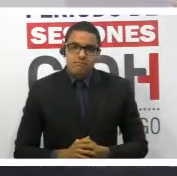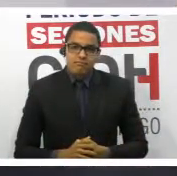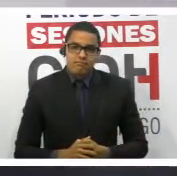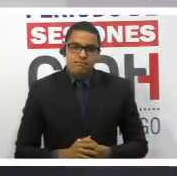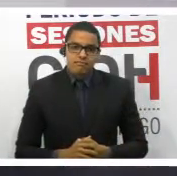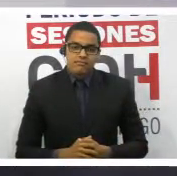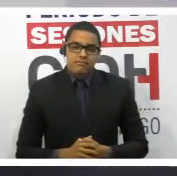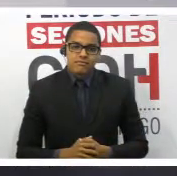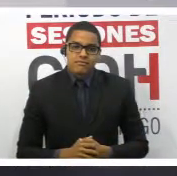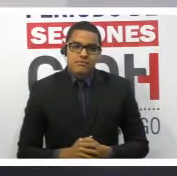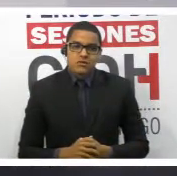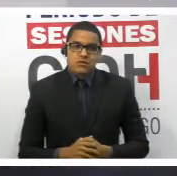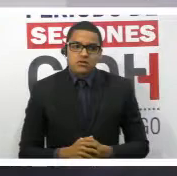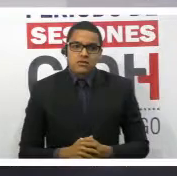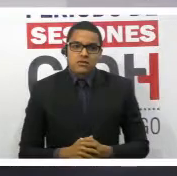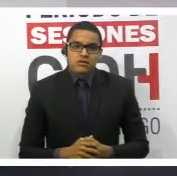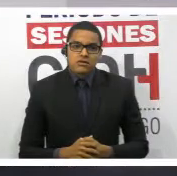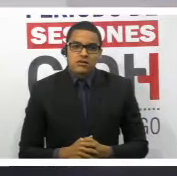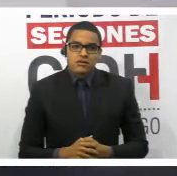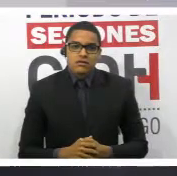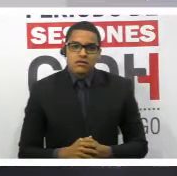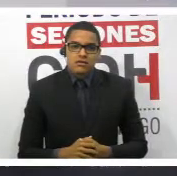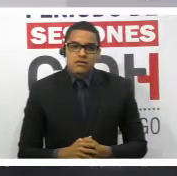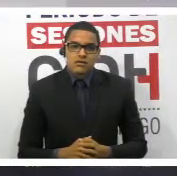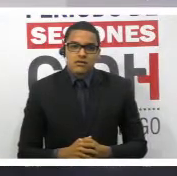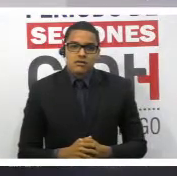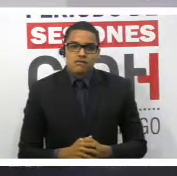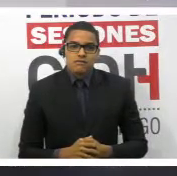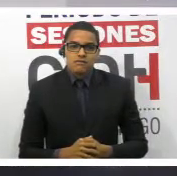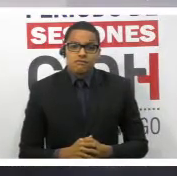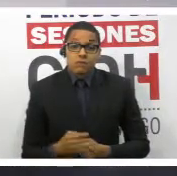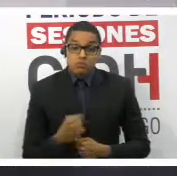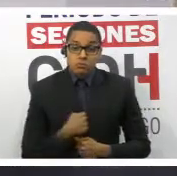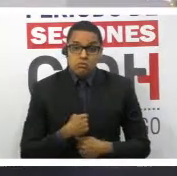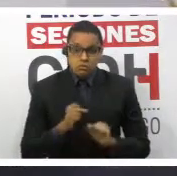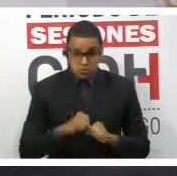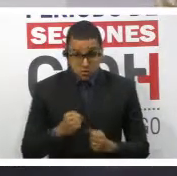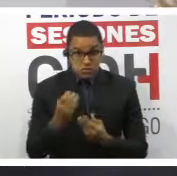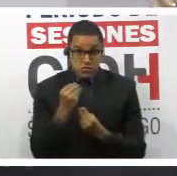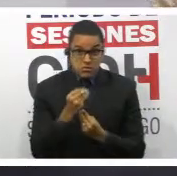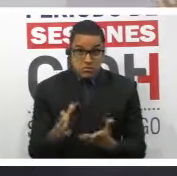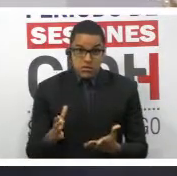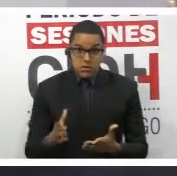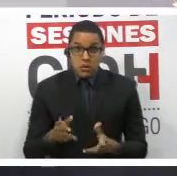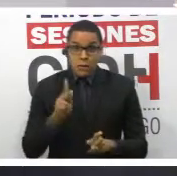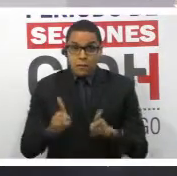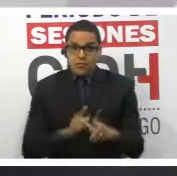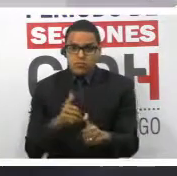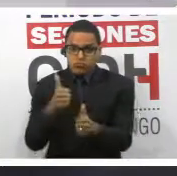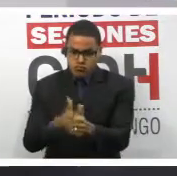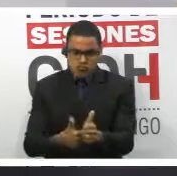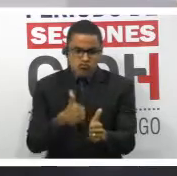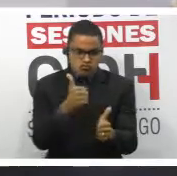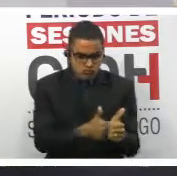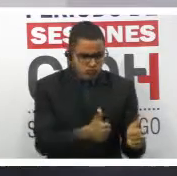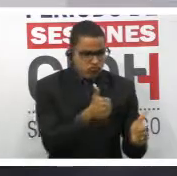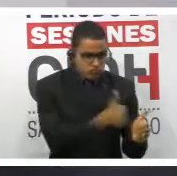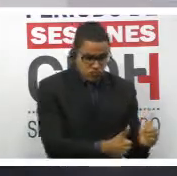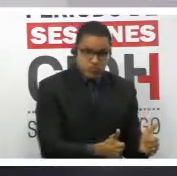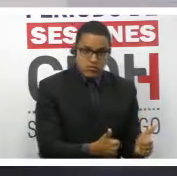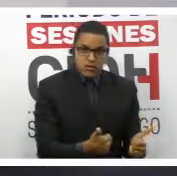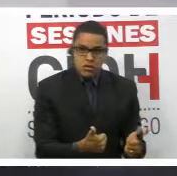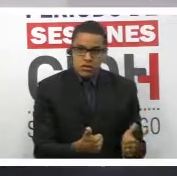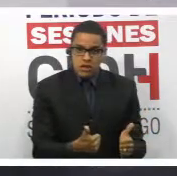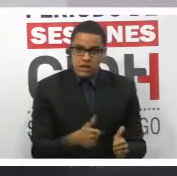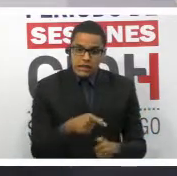hambre 35 mm han presentado hoy de de fundamento jiménez